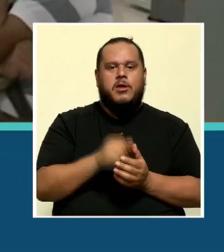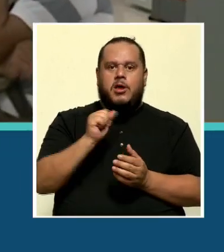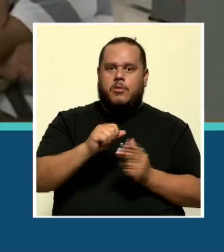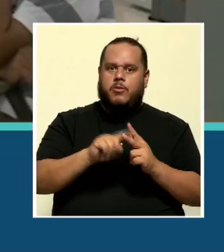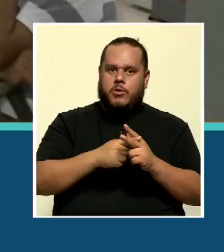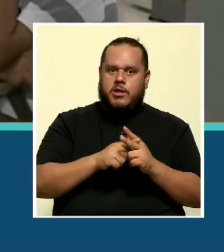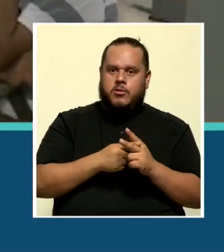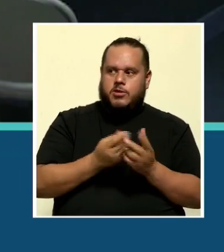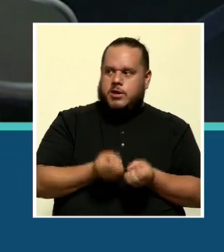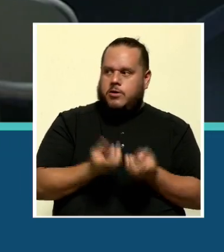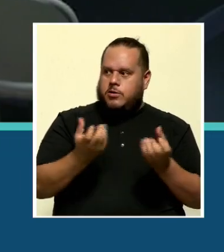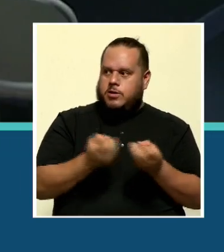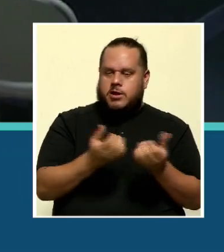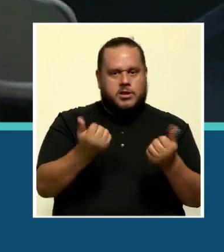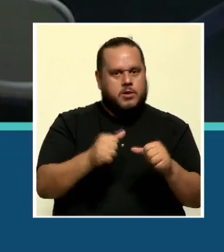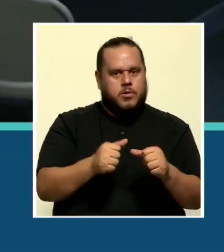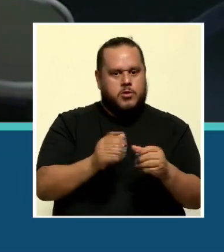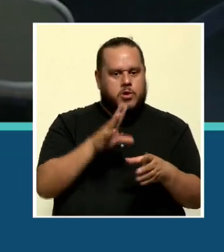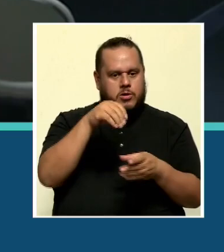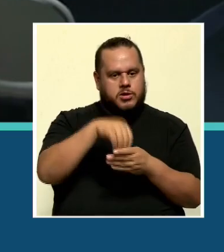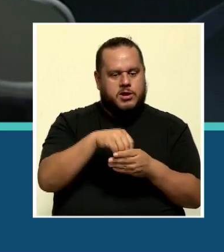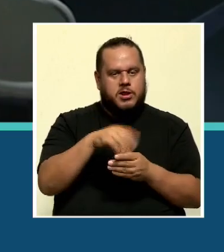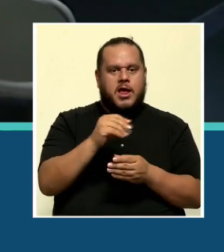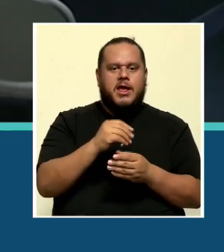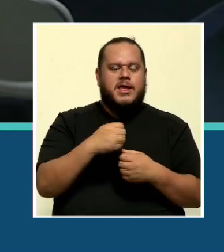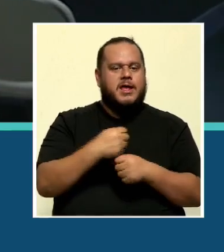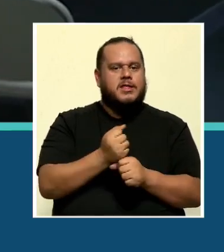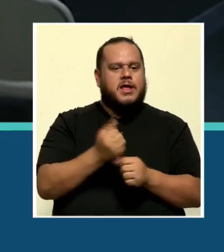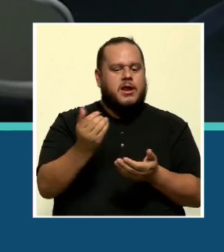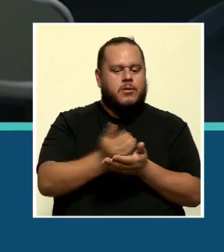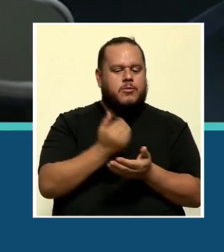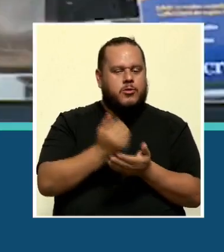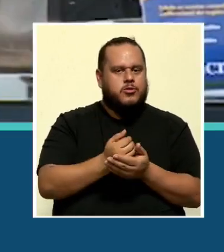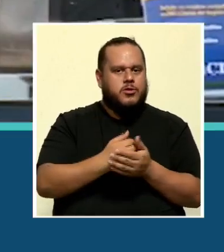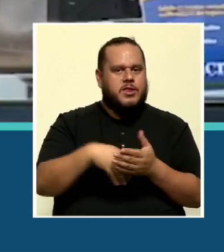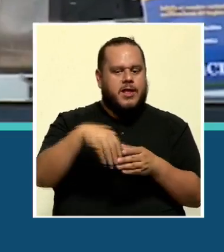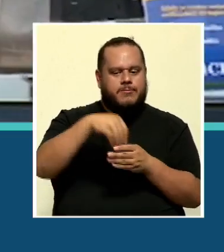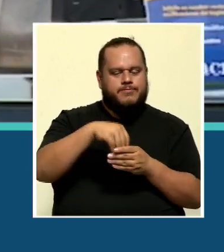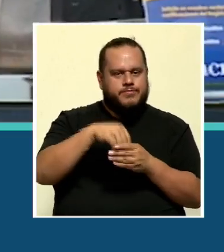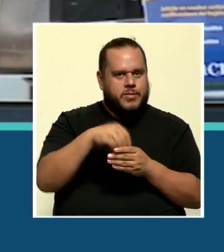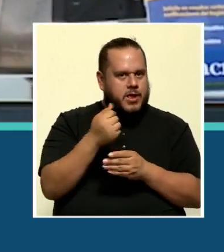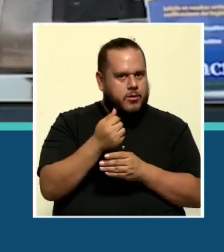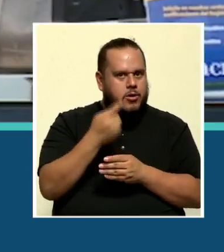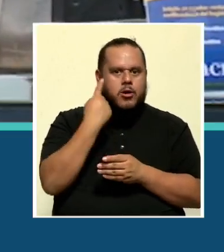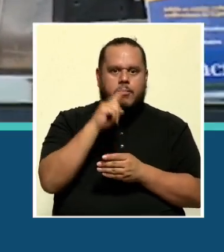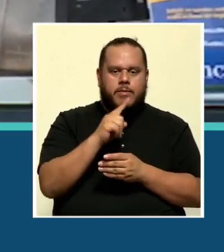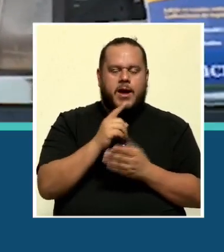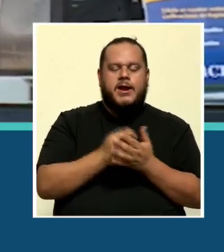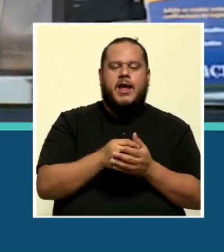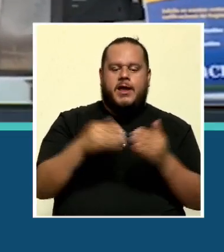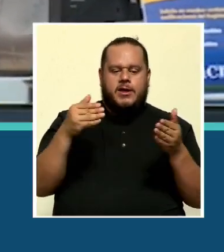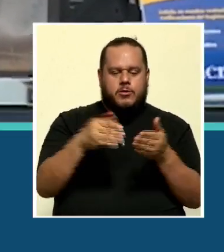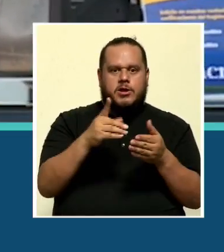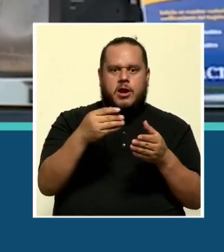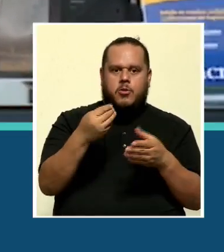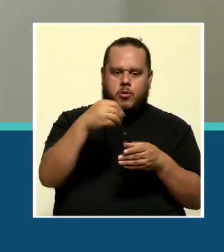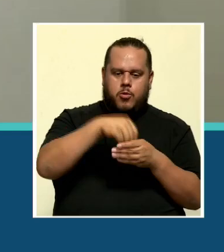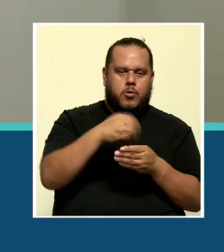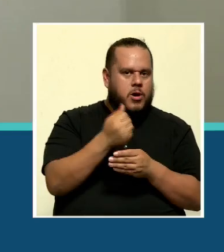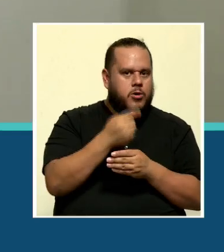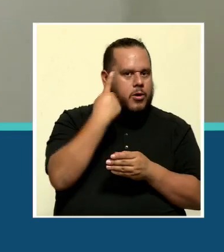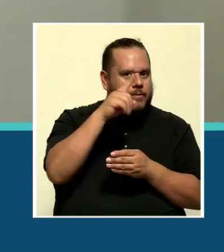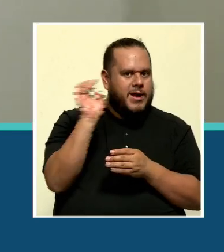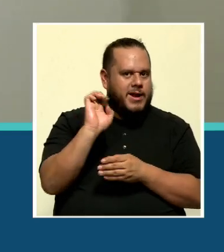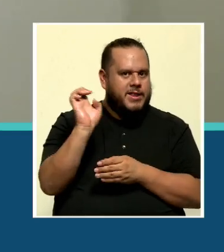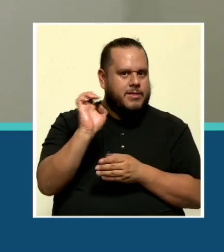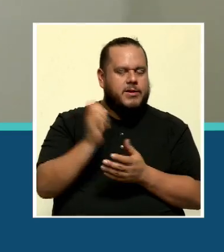los gastos de acuerdo con los ingresos y fijar montos de ahorro para lograr metas, así como también contemplar un ahorro para las emergencias. Hacer